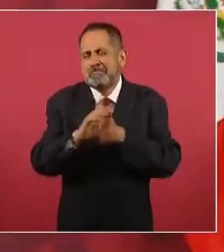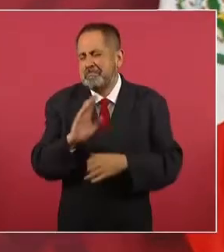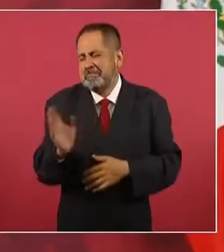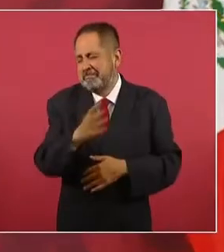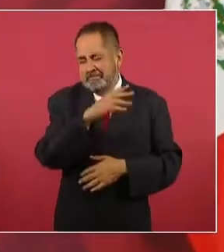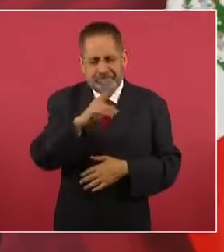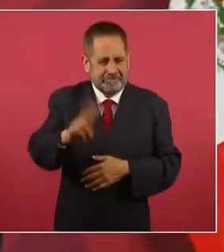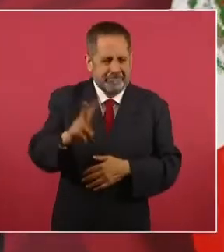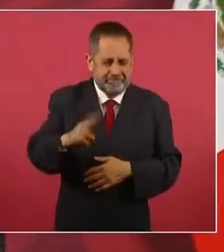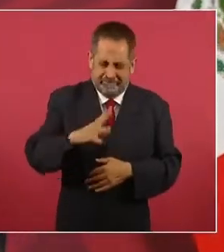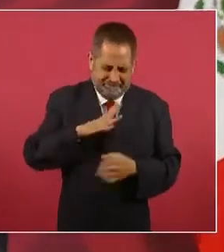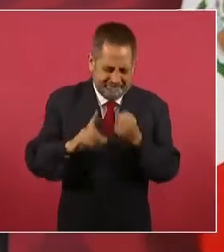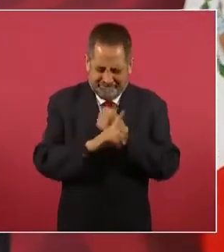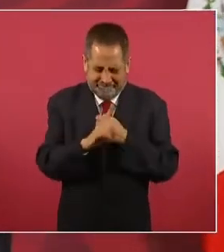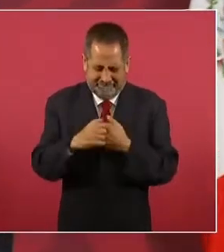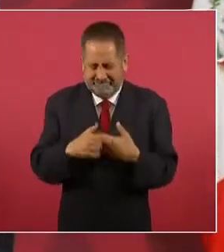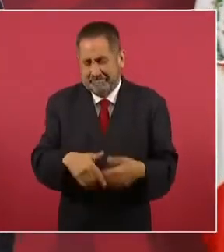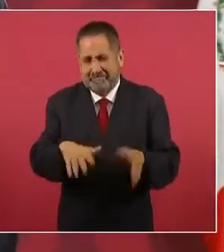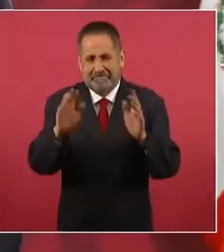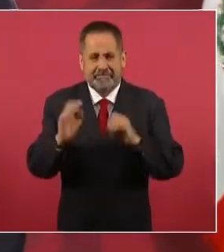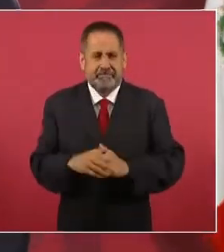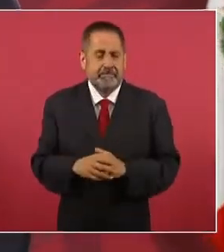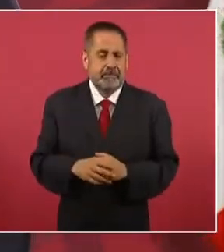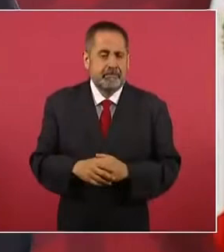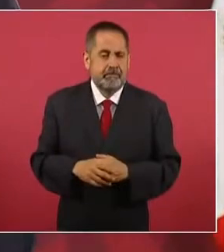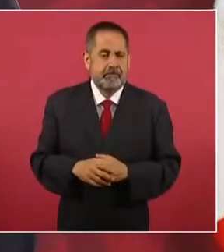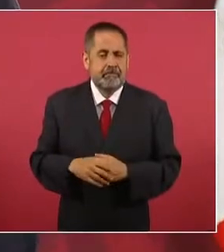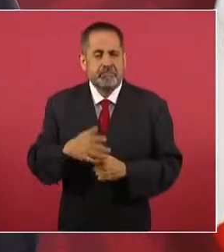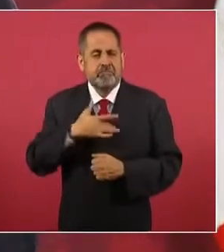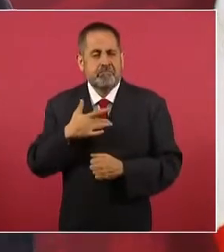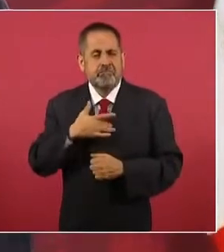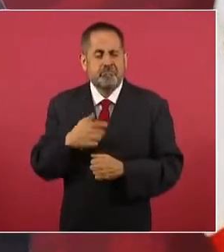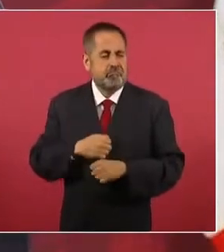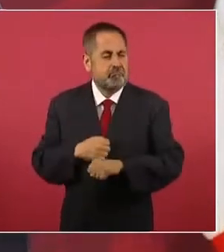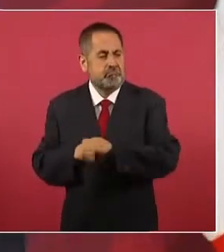No, de veras. Yo tengo un escudo.